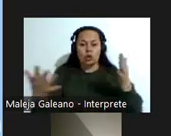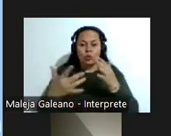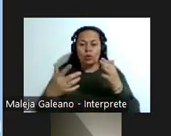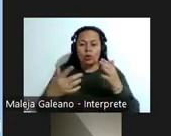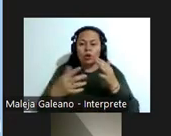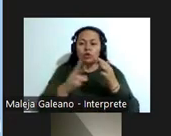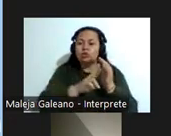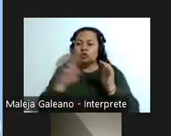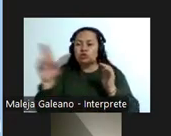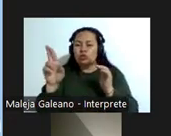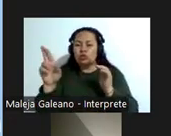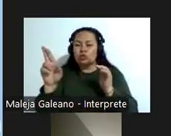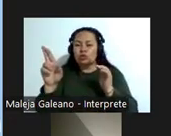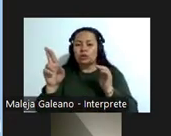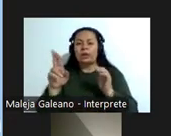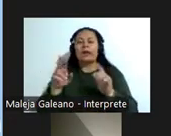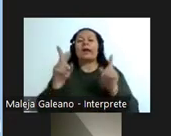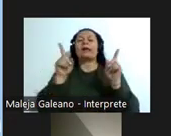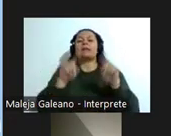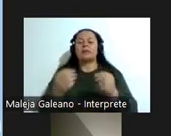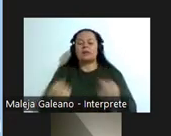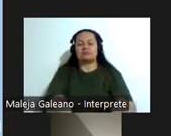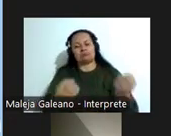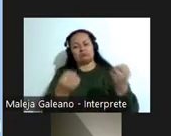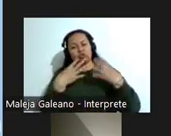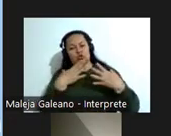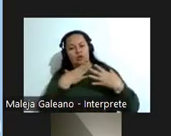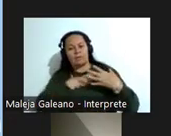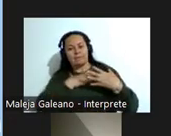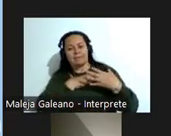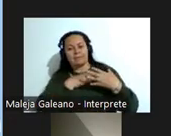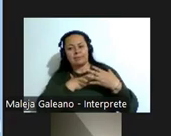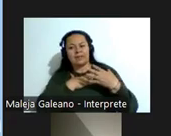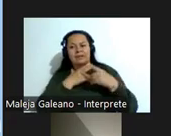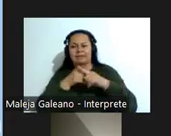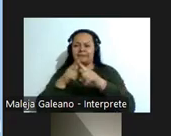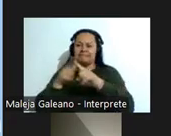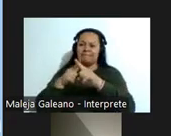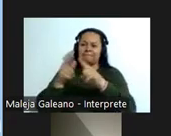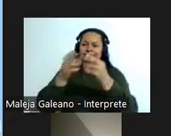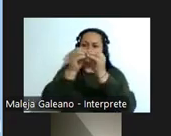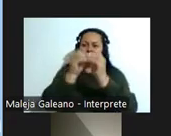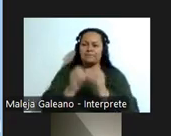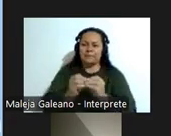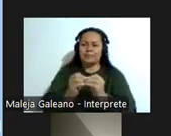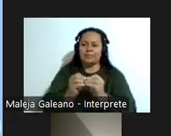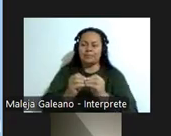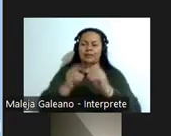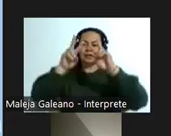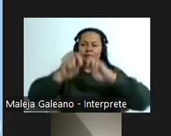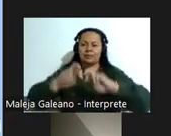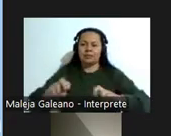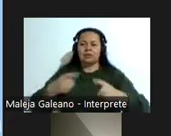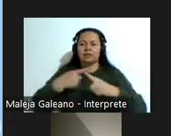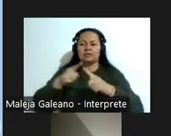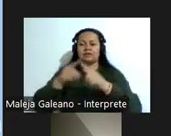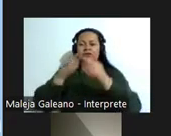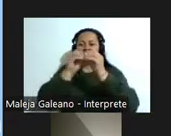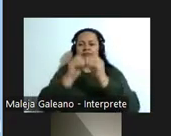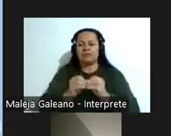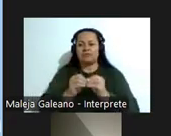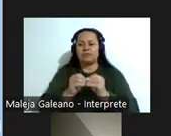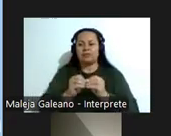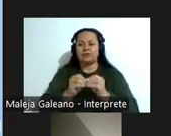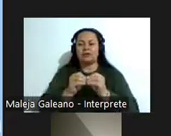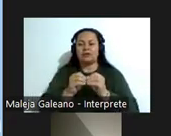sur me han regalado formas muy distintas de investigar, formas muy distintas de acercarme y de devolver a